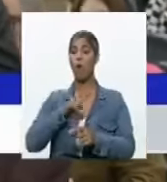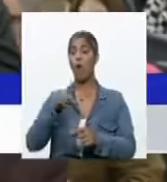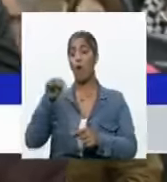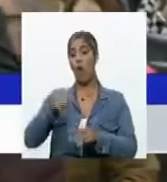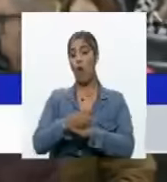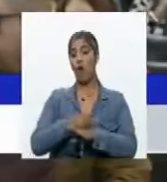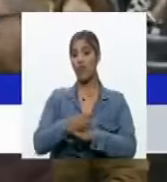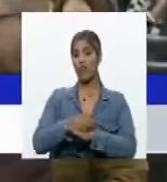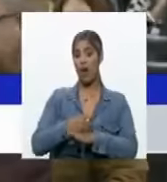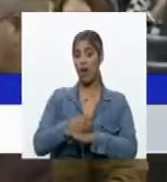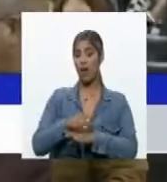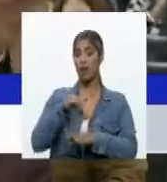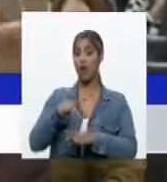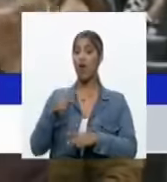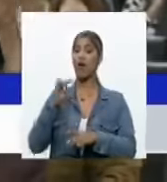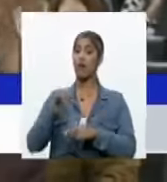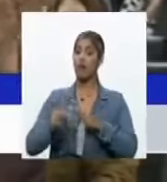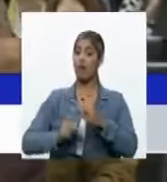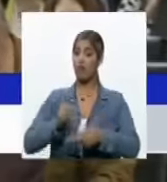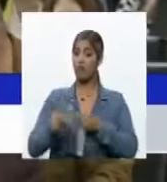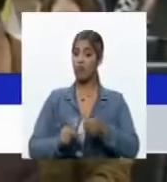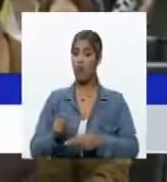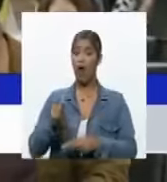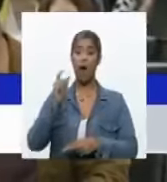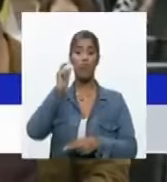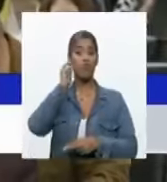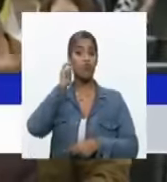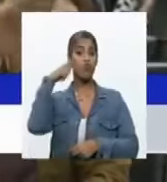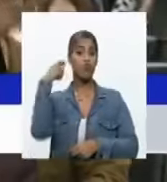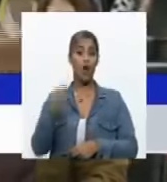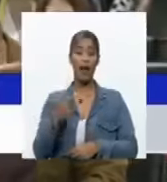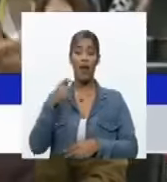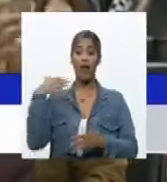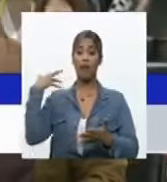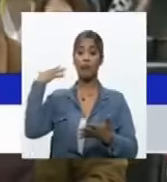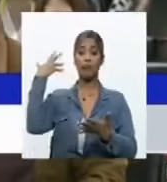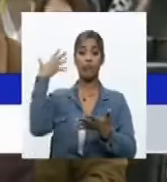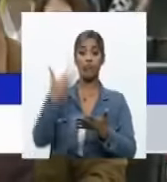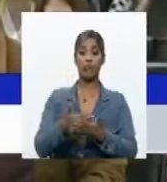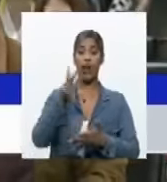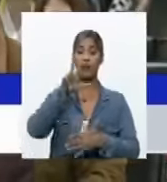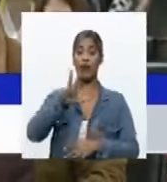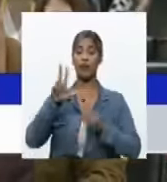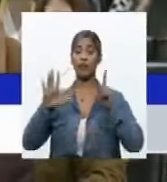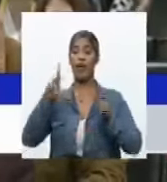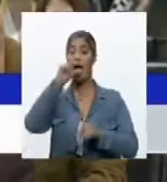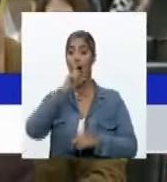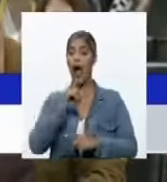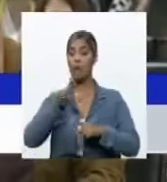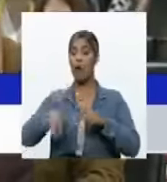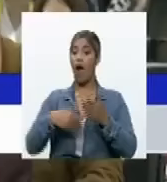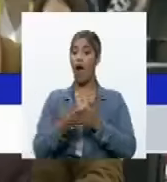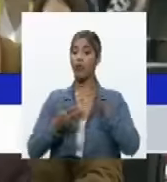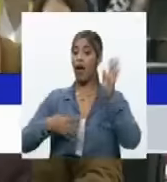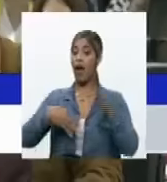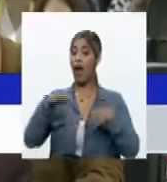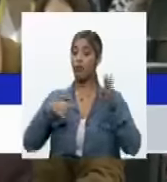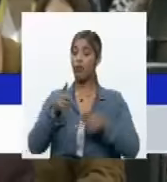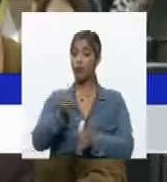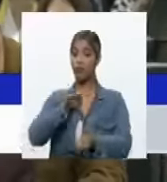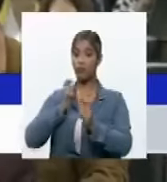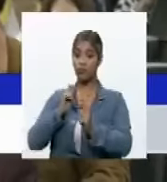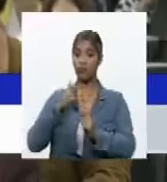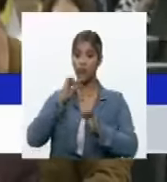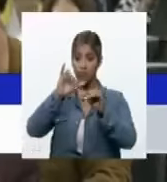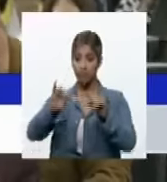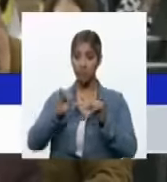mujeres. Hoy y luego a 36 años en Caño La Colorada, 14 pescadores. Y